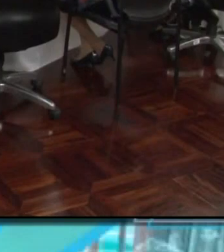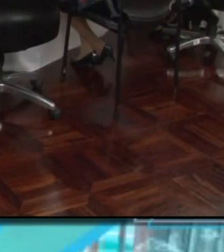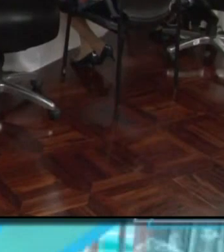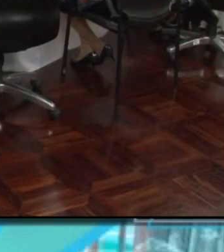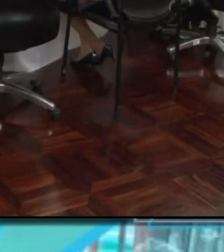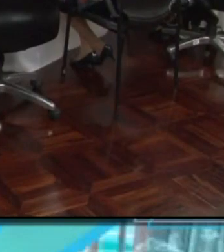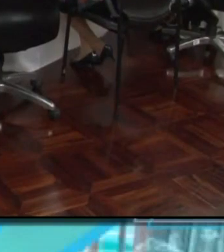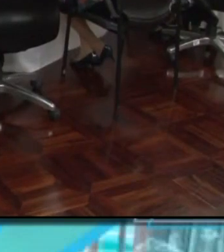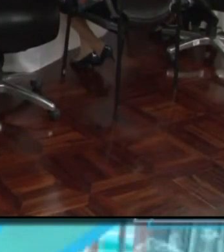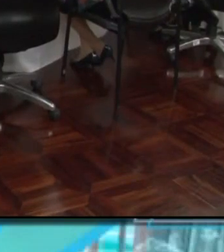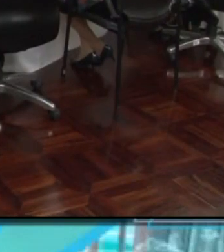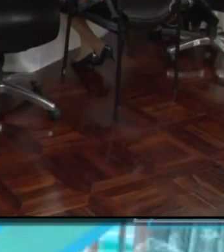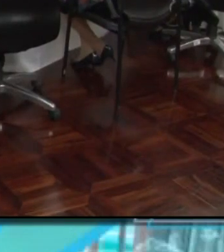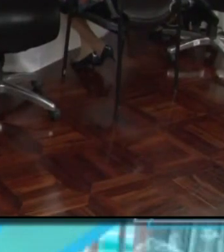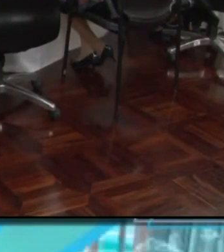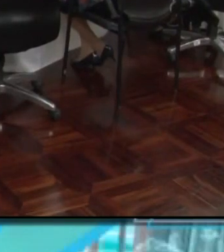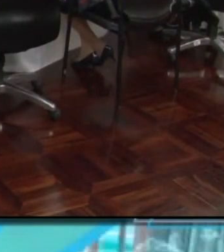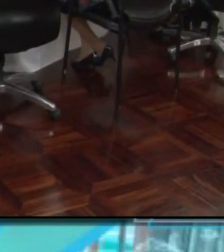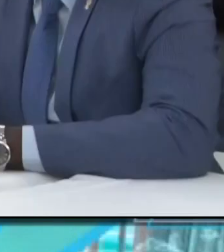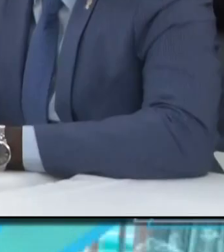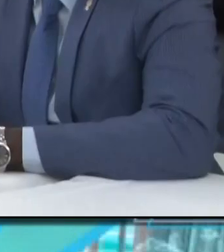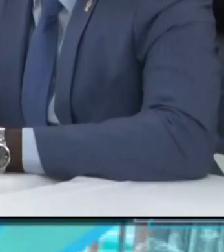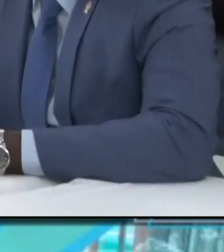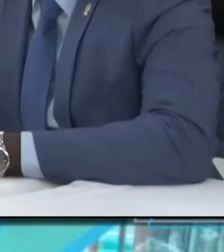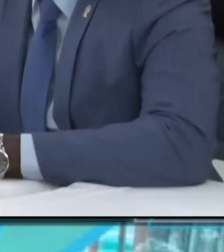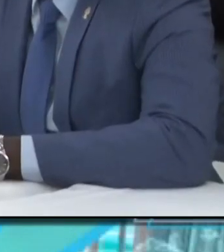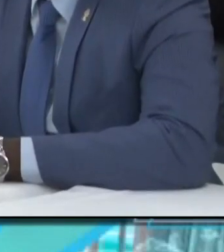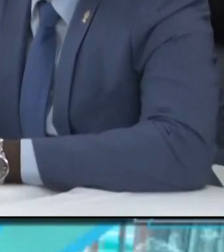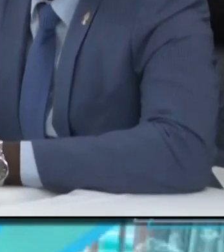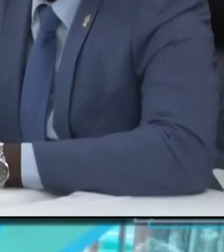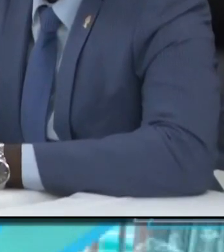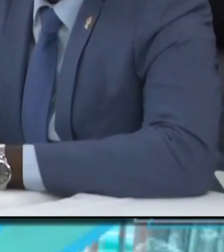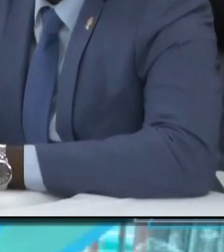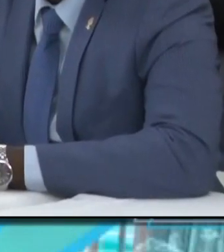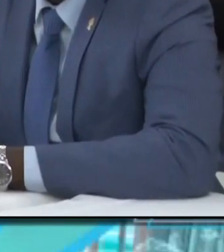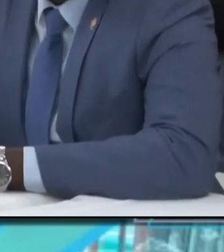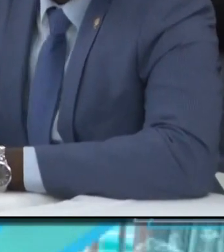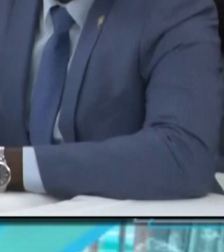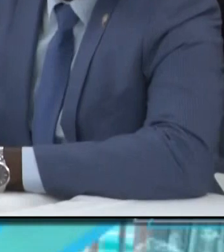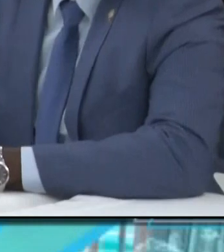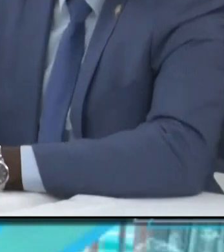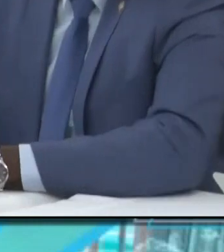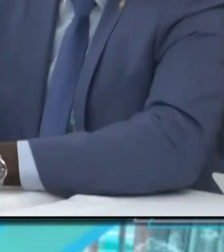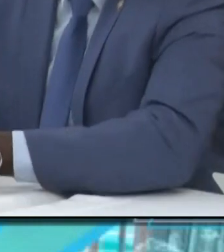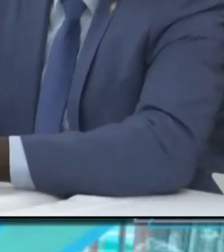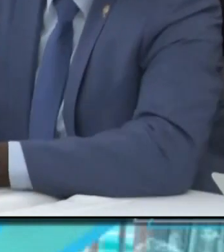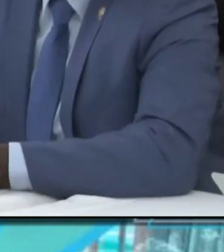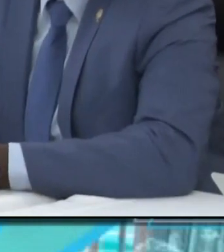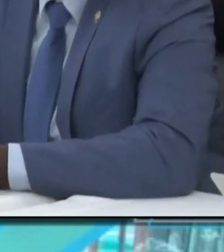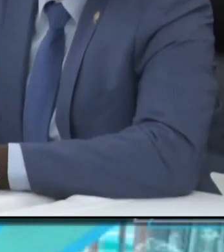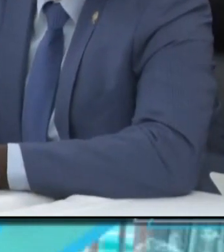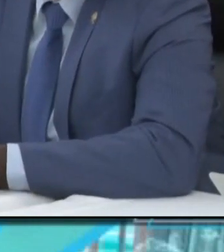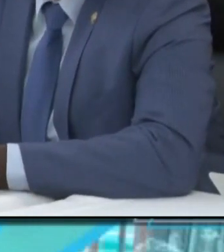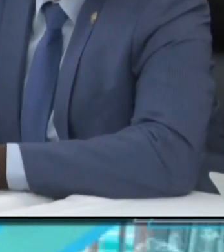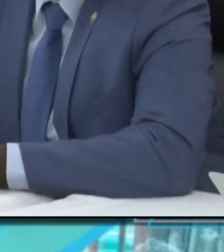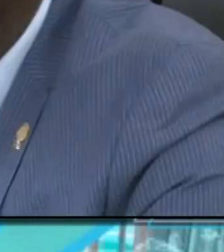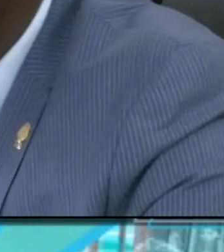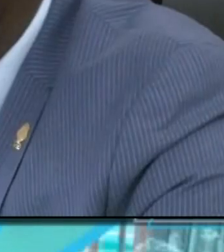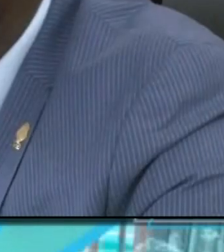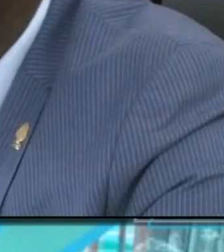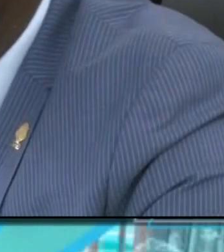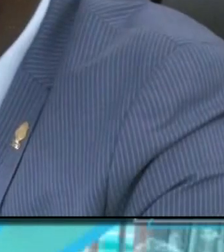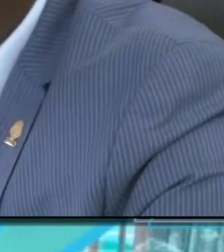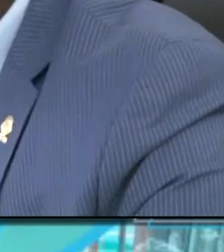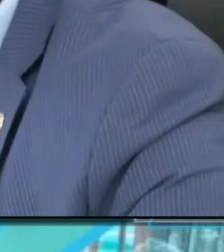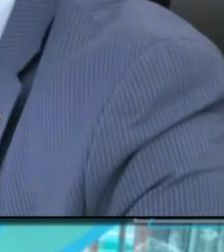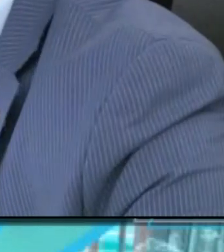diputado de Liberación Nacional, David Gurzón, se fue a golpes sobre este funcionario del despacho del diputado también